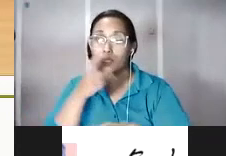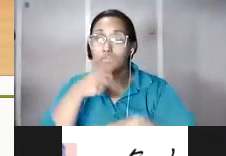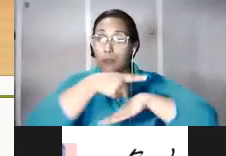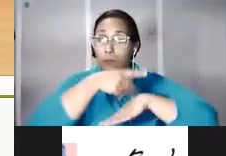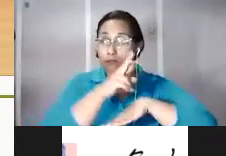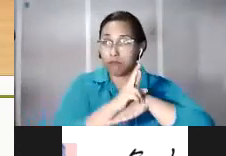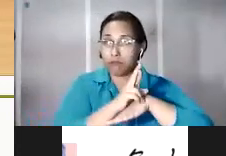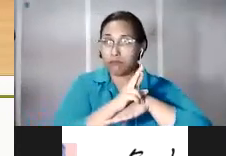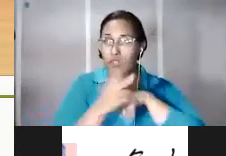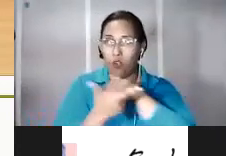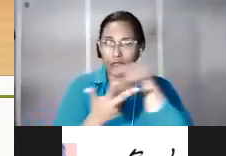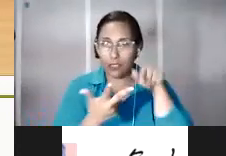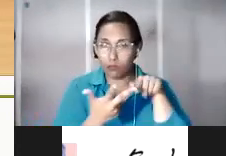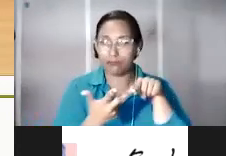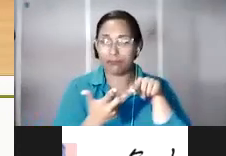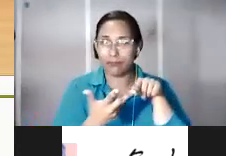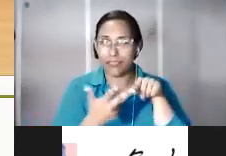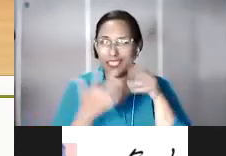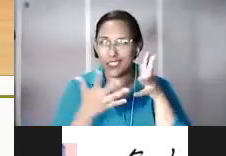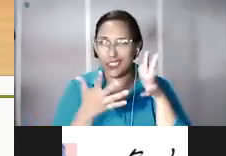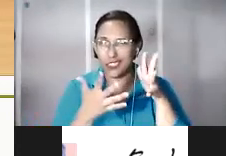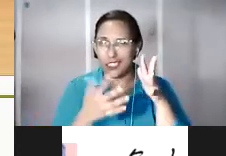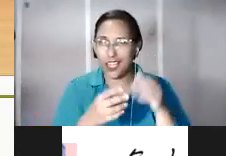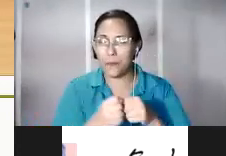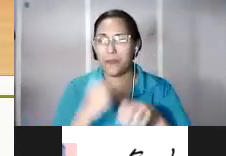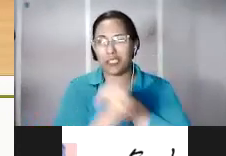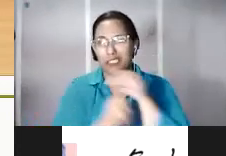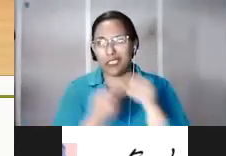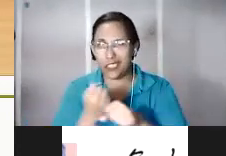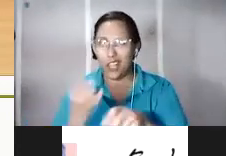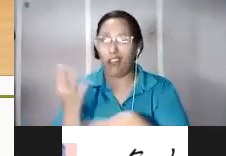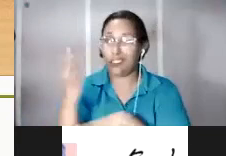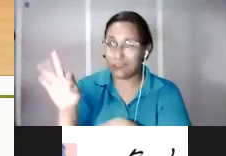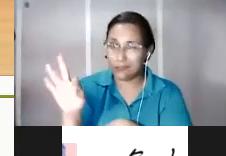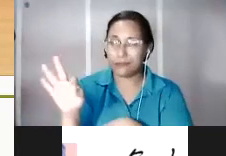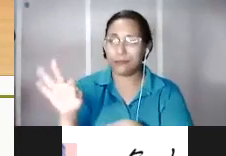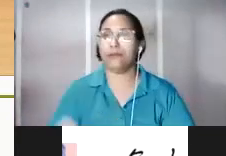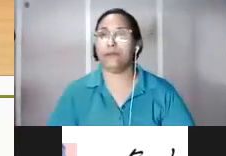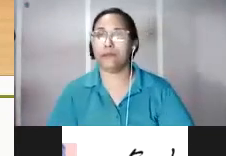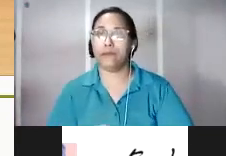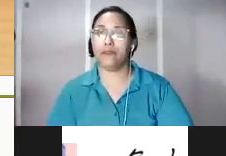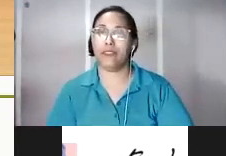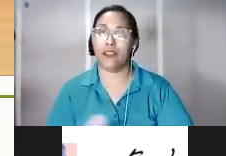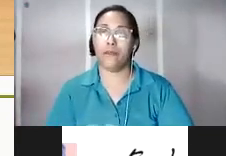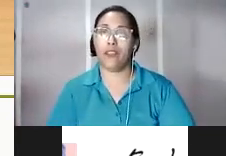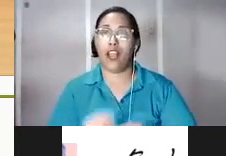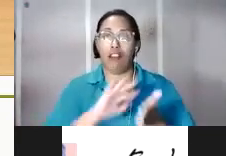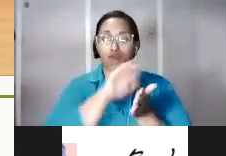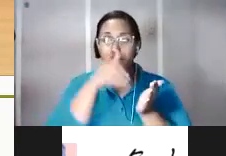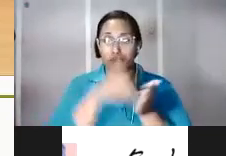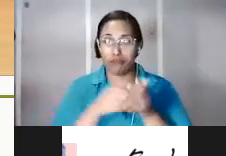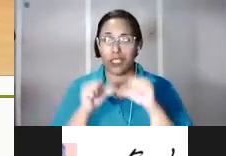Rico, ya desde las medianías del siglo XIX, los clubes y